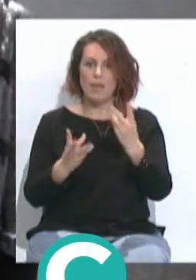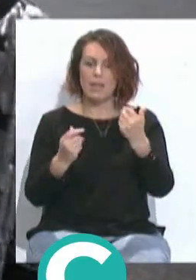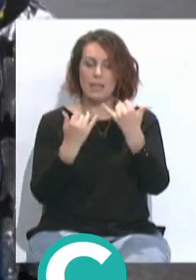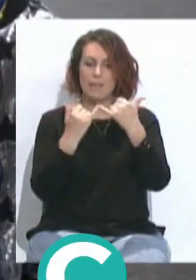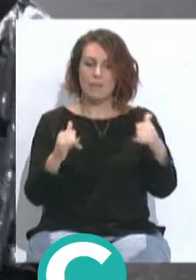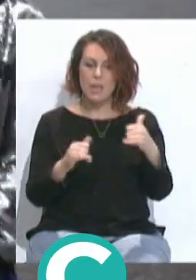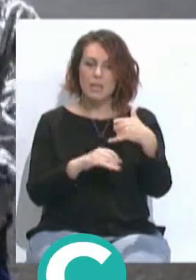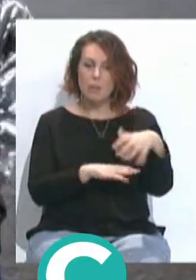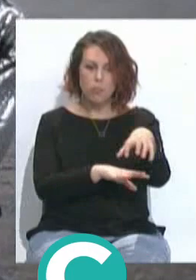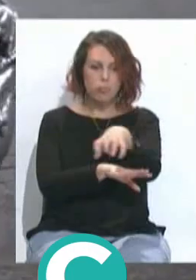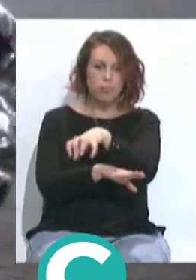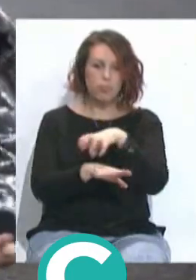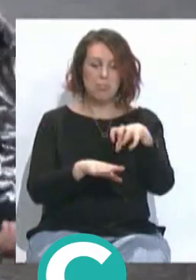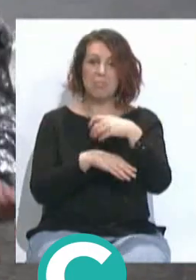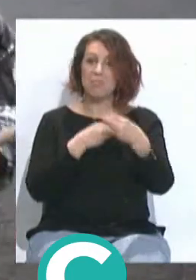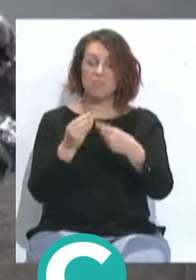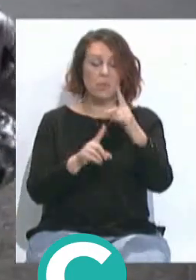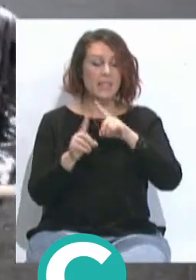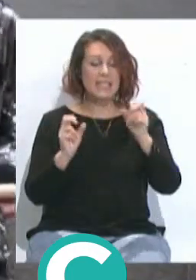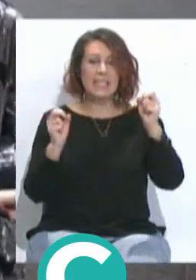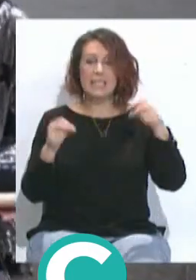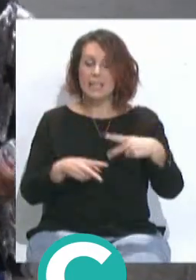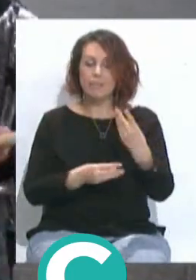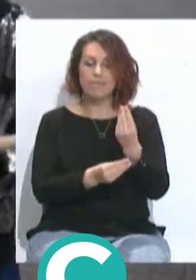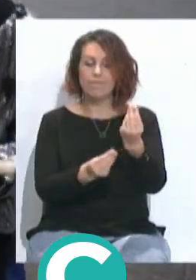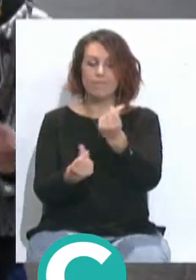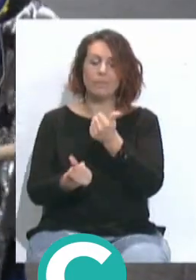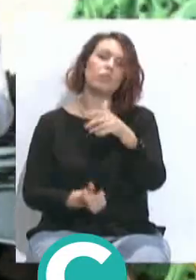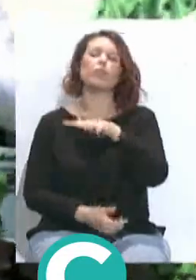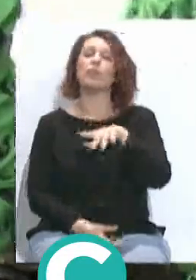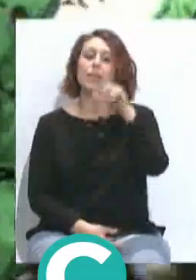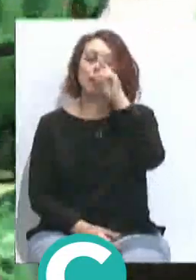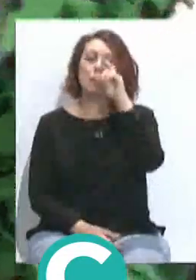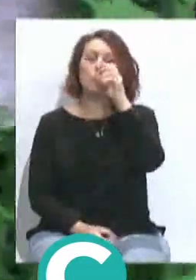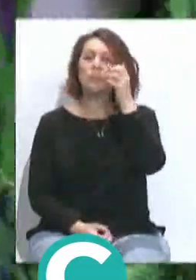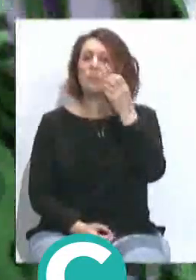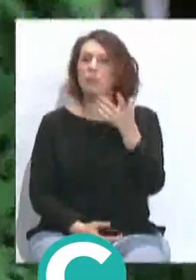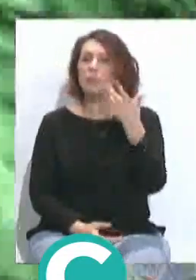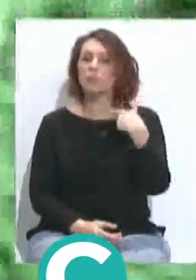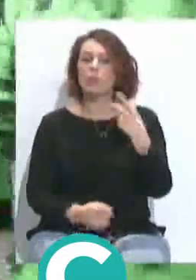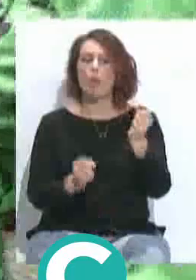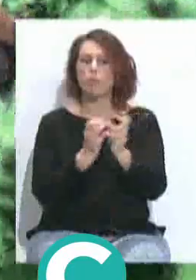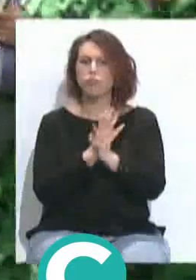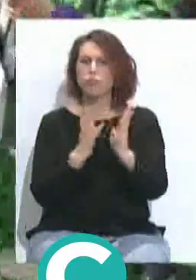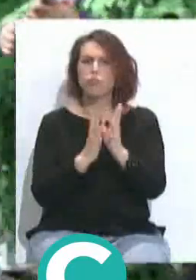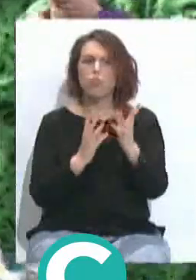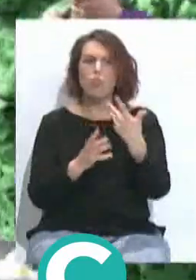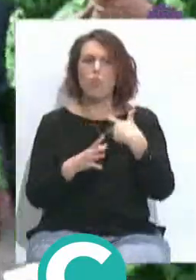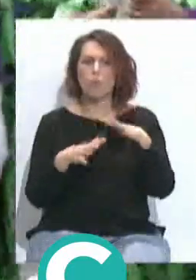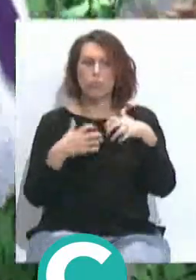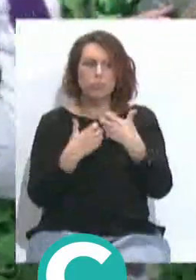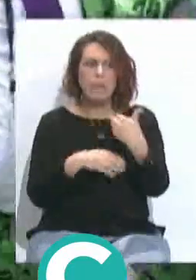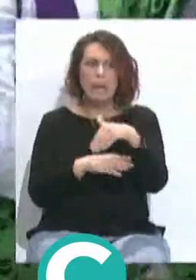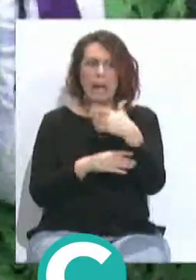fiesta que se han desarrollado sin incidentes y con gran ambiente en el casco histórico. Sin la aglomeración ni la bulla de otros años en las